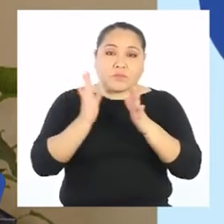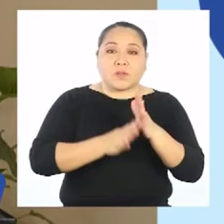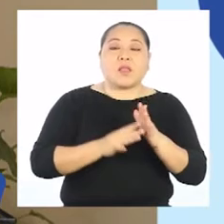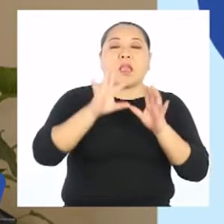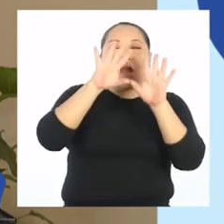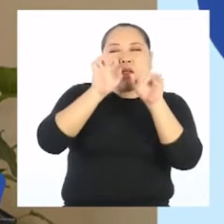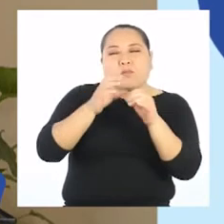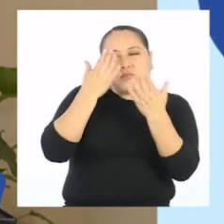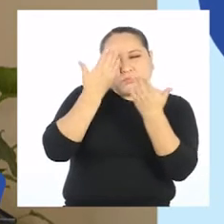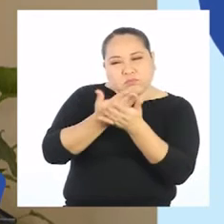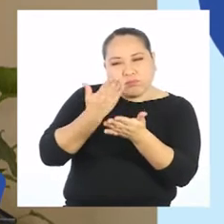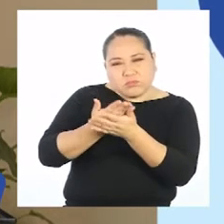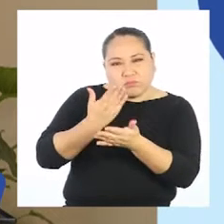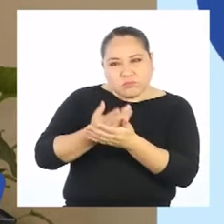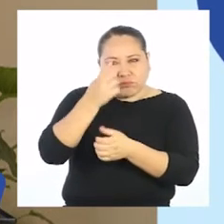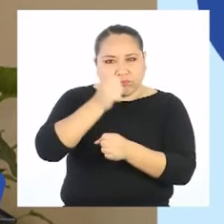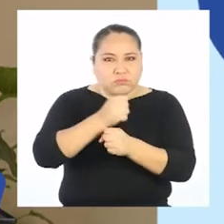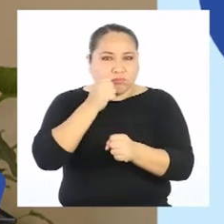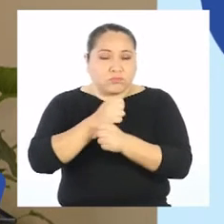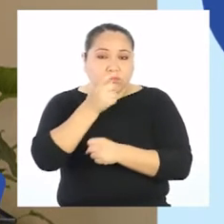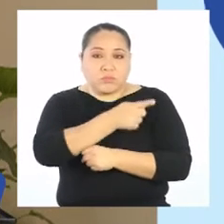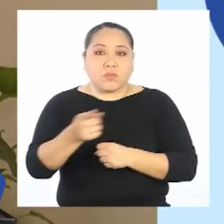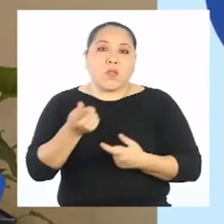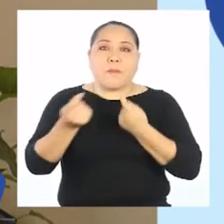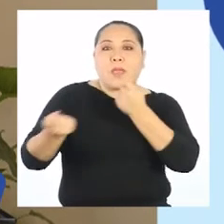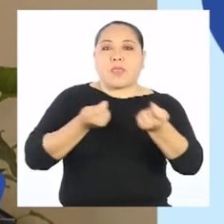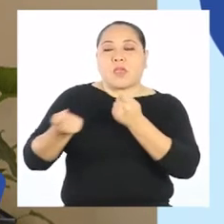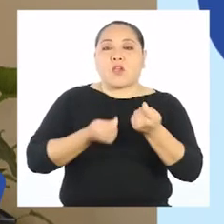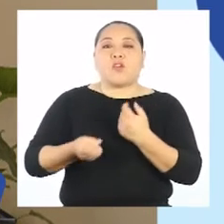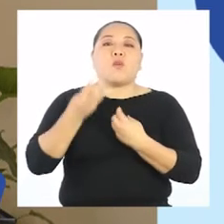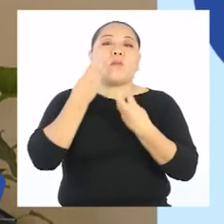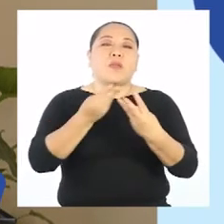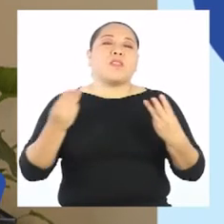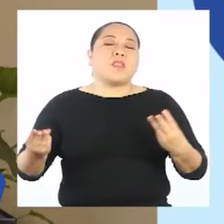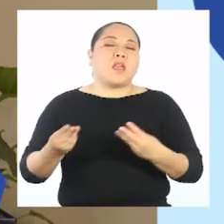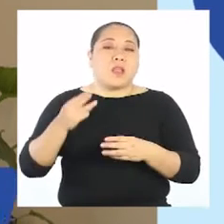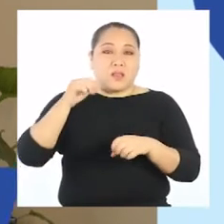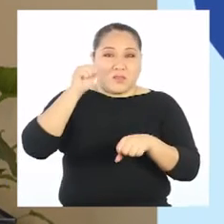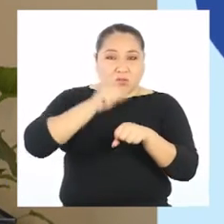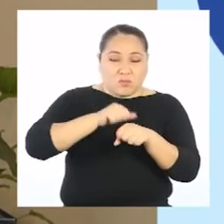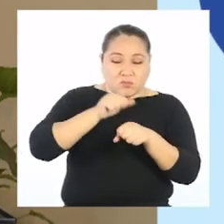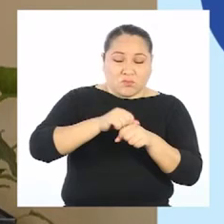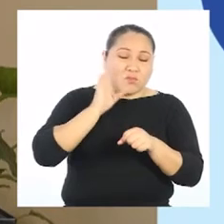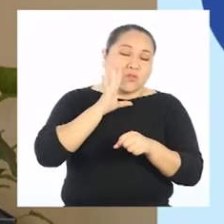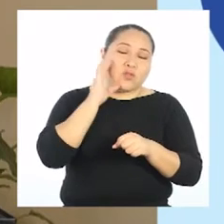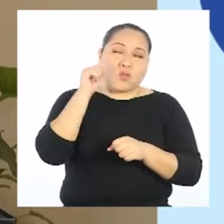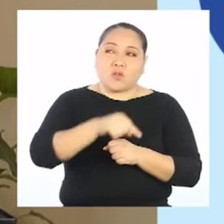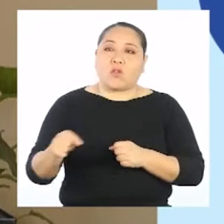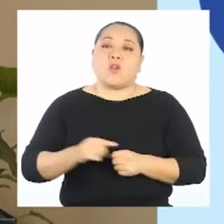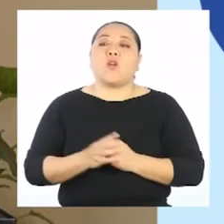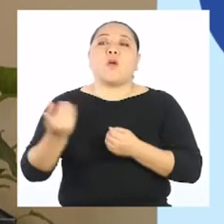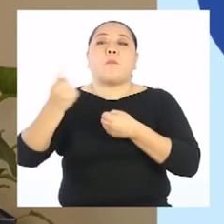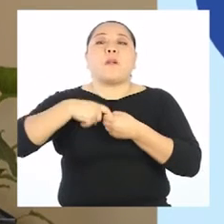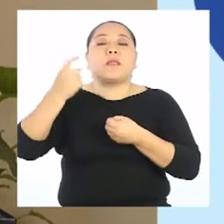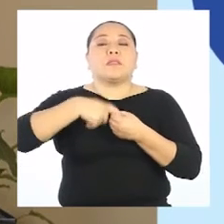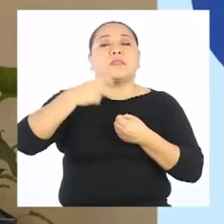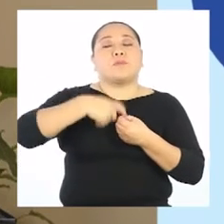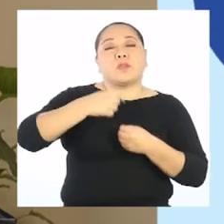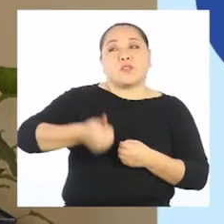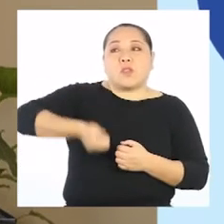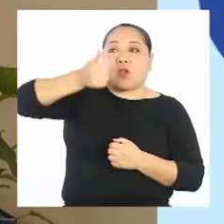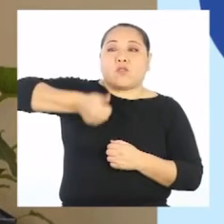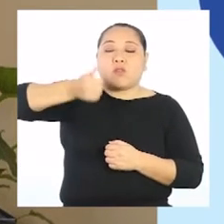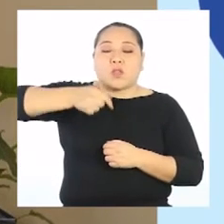ejecución y evaluación de las actividades y el manejo de los residuos sólidos, con la participación activa de